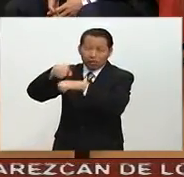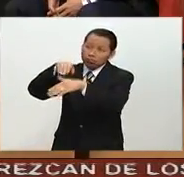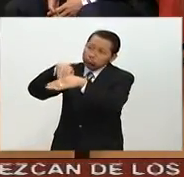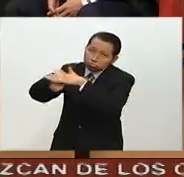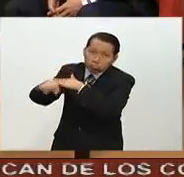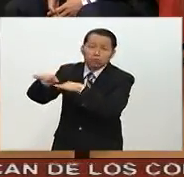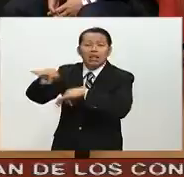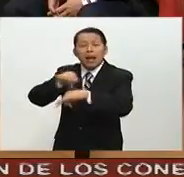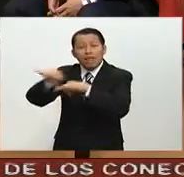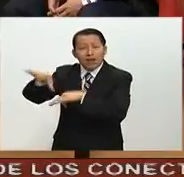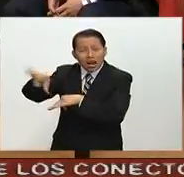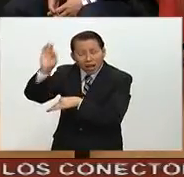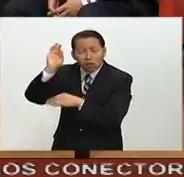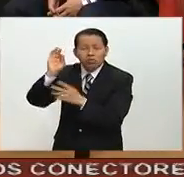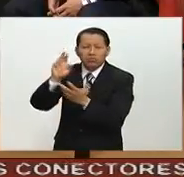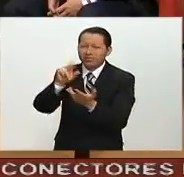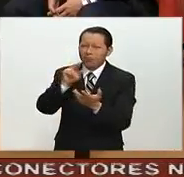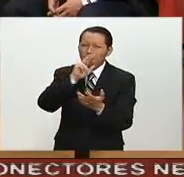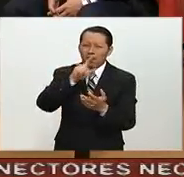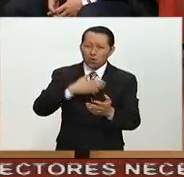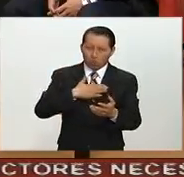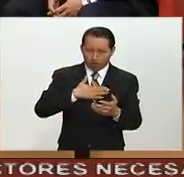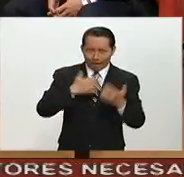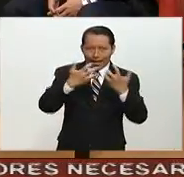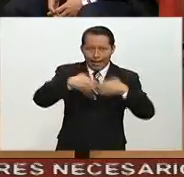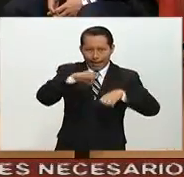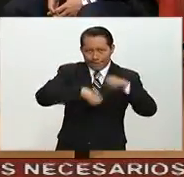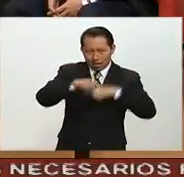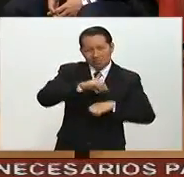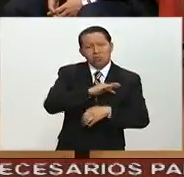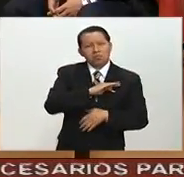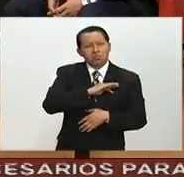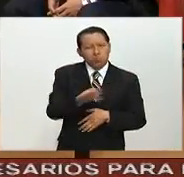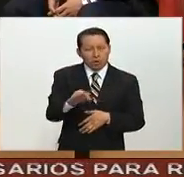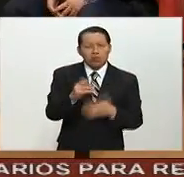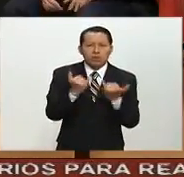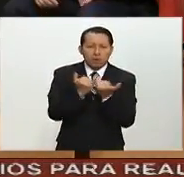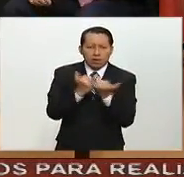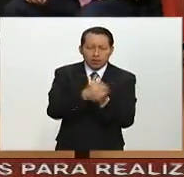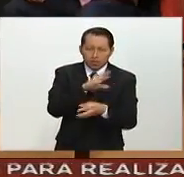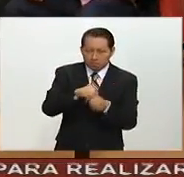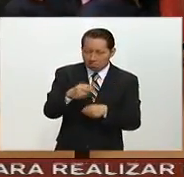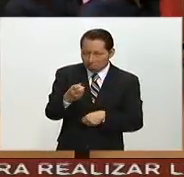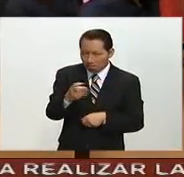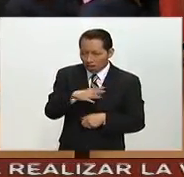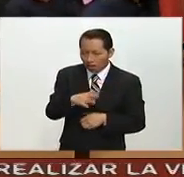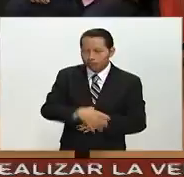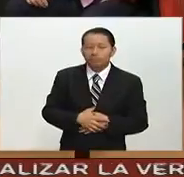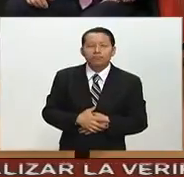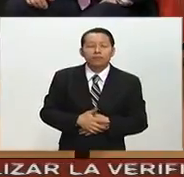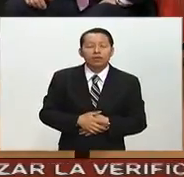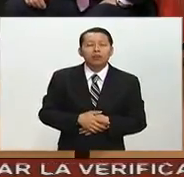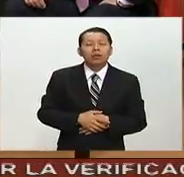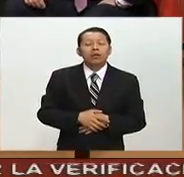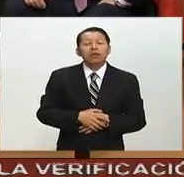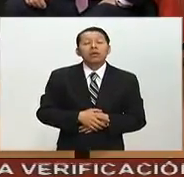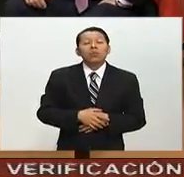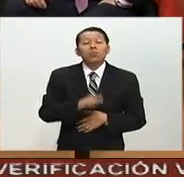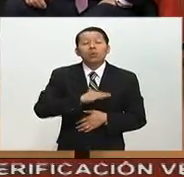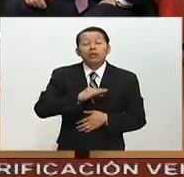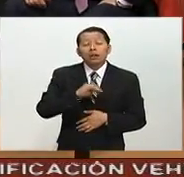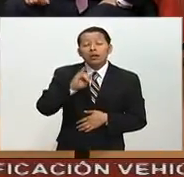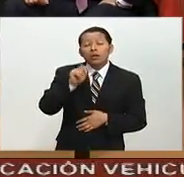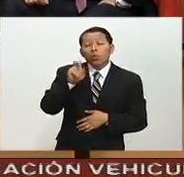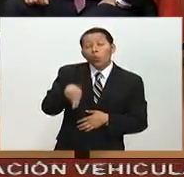que no compartes esa pasión. Bueno, el emprendimiento es justo la forma de hacerlo. Entonces, ahí están los ingredientes correctos. Juan, a mí finalmente sí me gustaría hacerte esta